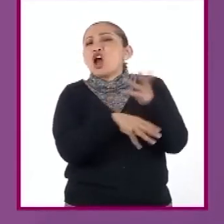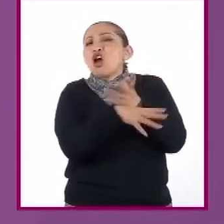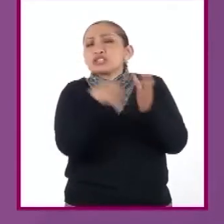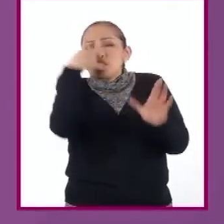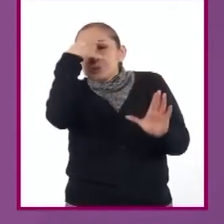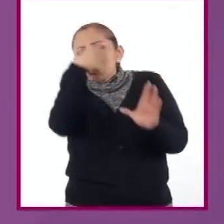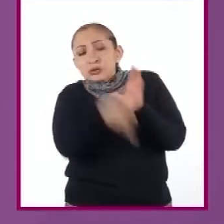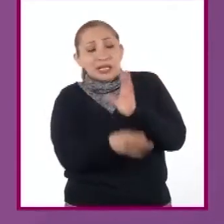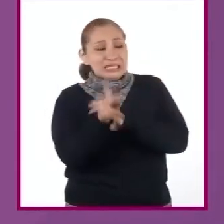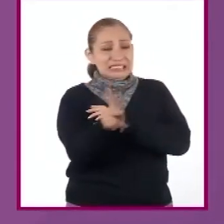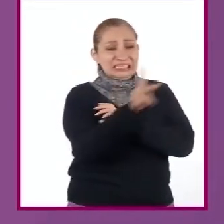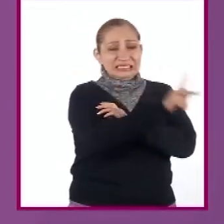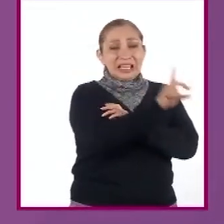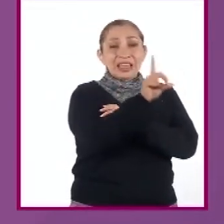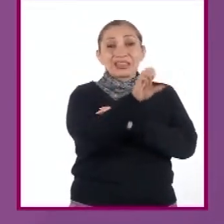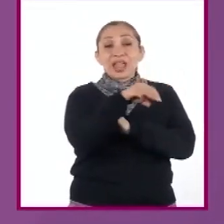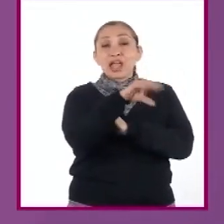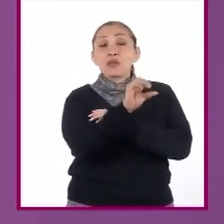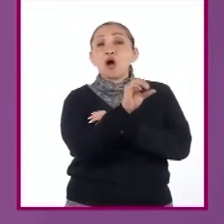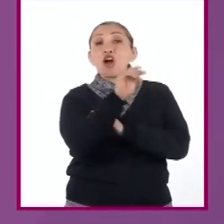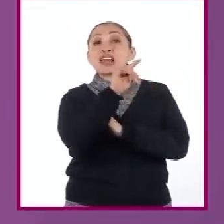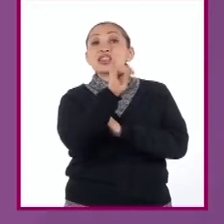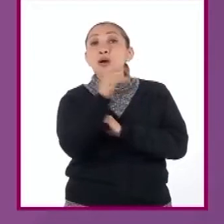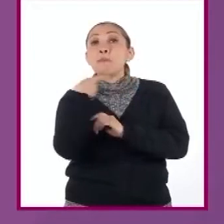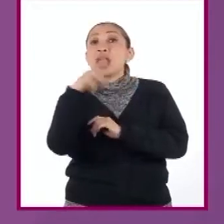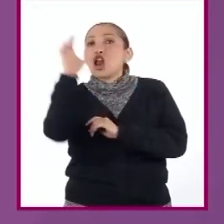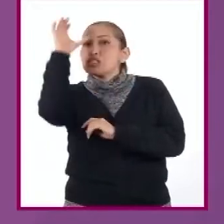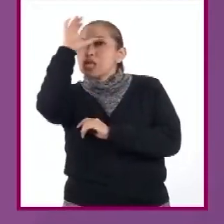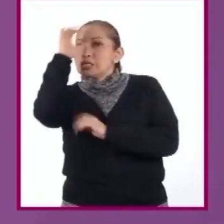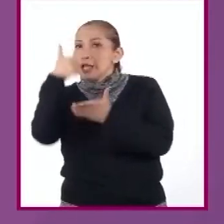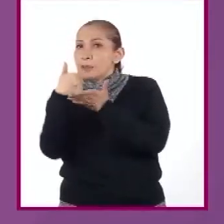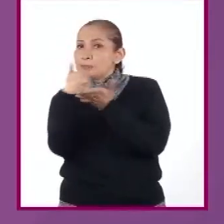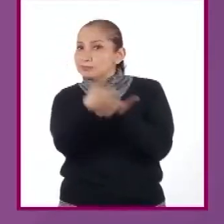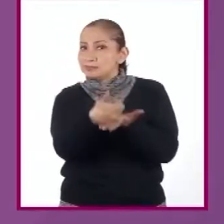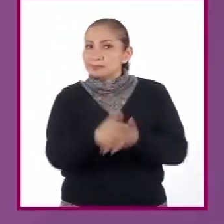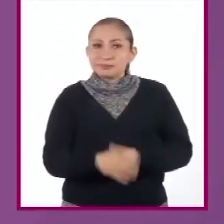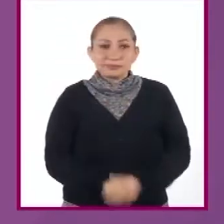al de Demócrito, pero con bases científicas.